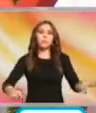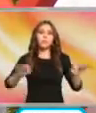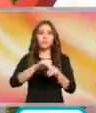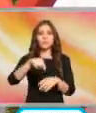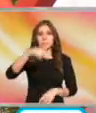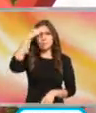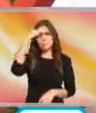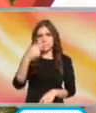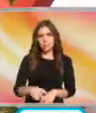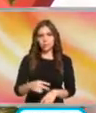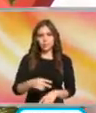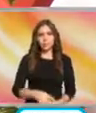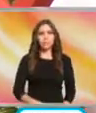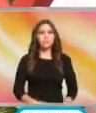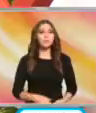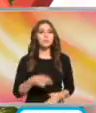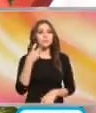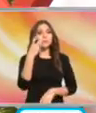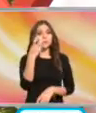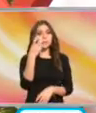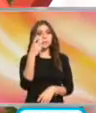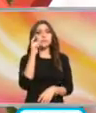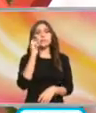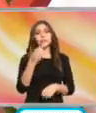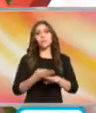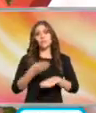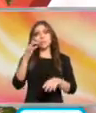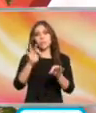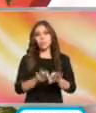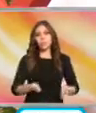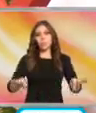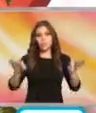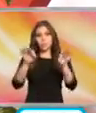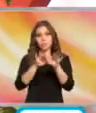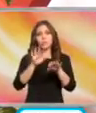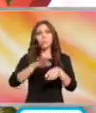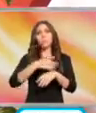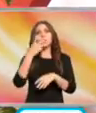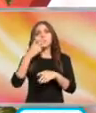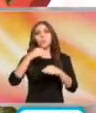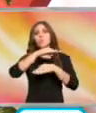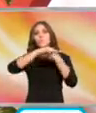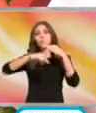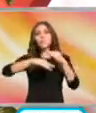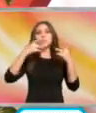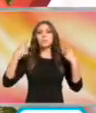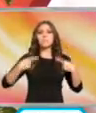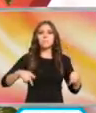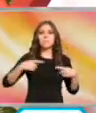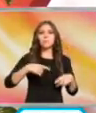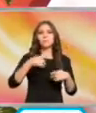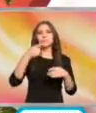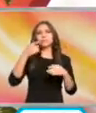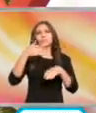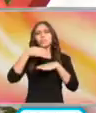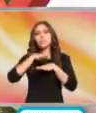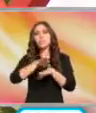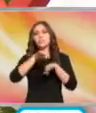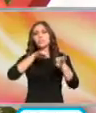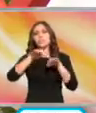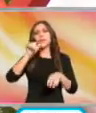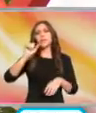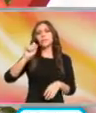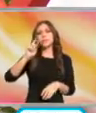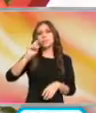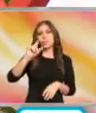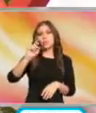Entonces, este es un acontecimiento de vital importancia y por eso nosotros los astrólogos le damos esa